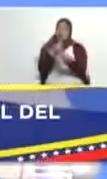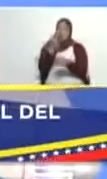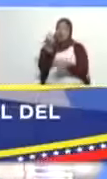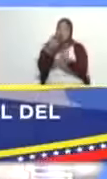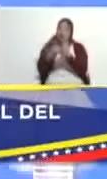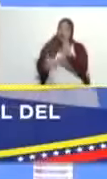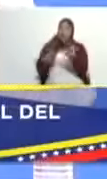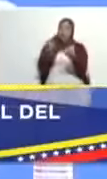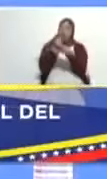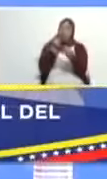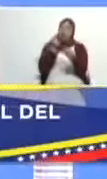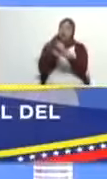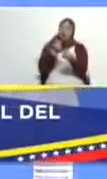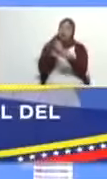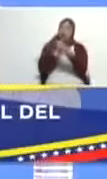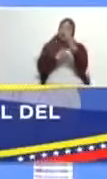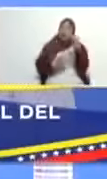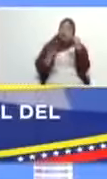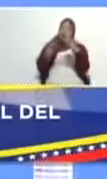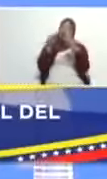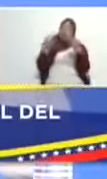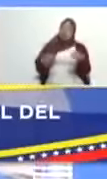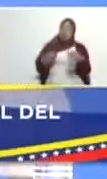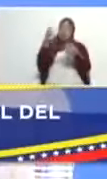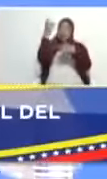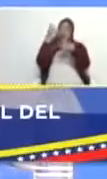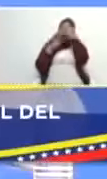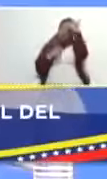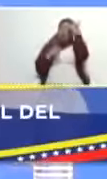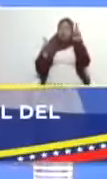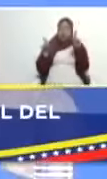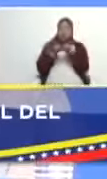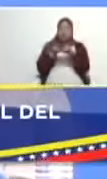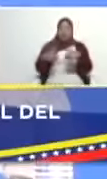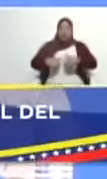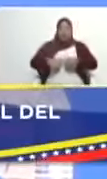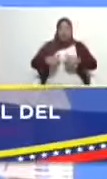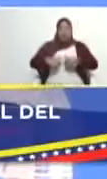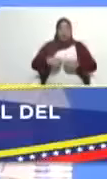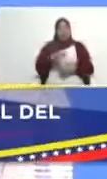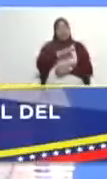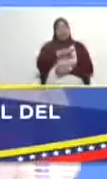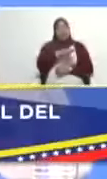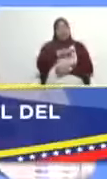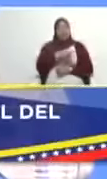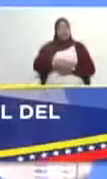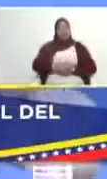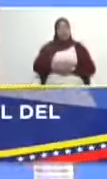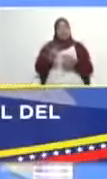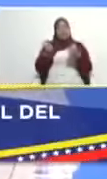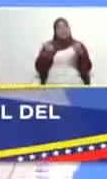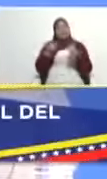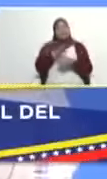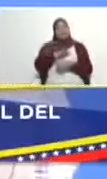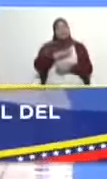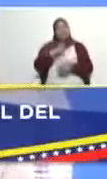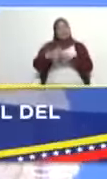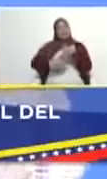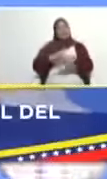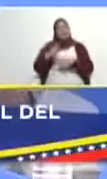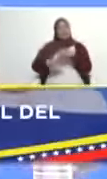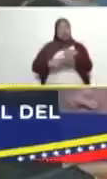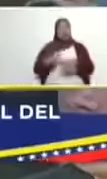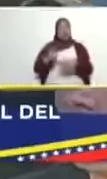los trabajadores a los niveles que nos dejó el comandante Chávez, con esfuerzo propio, con economía productiva,